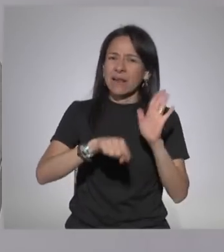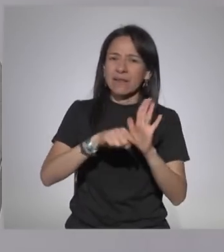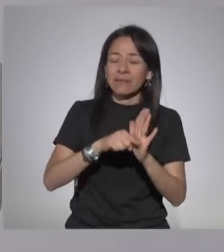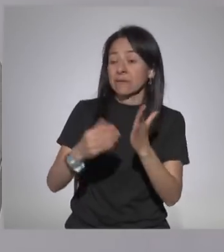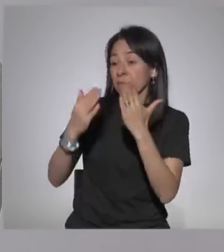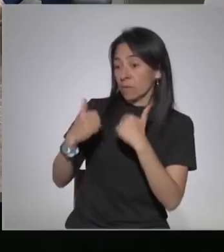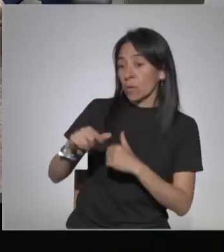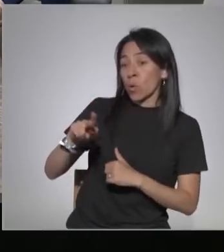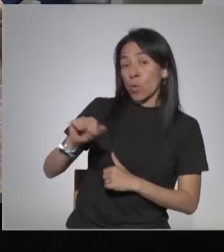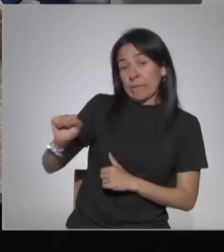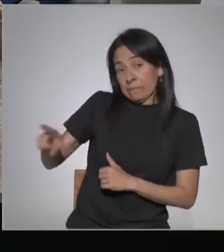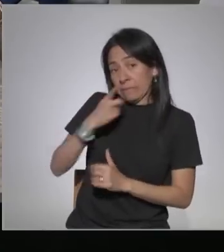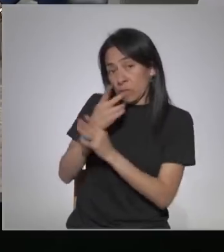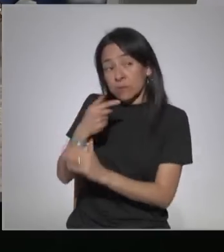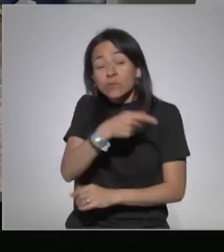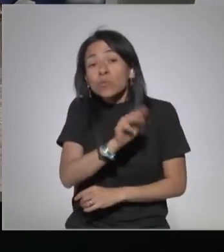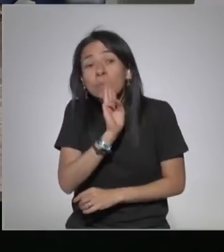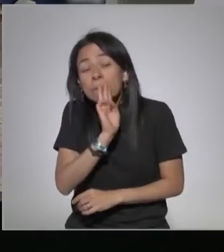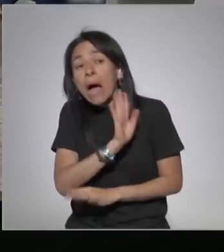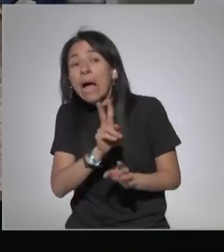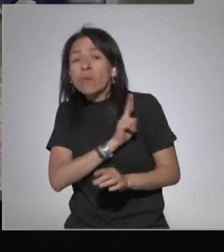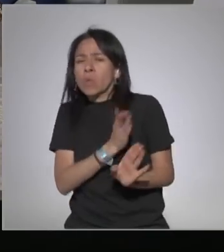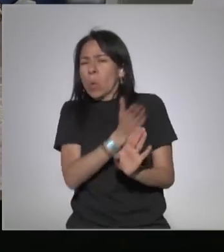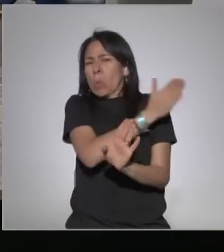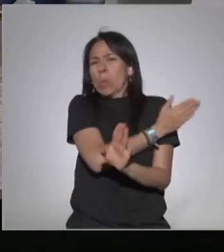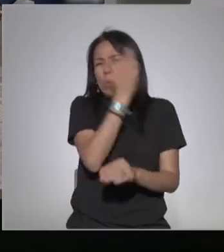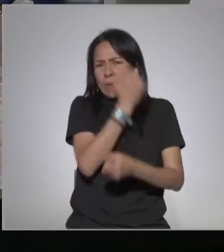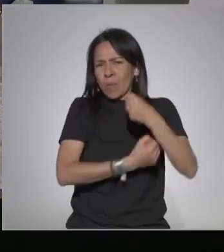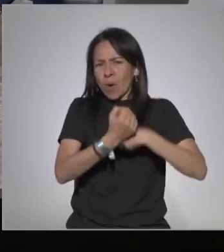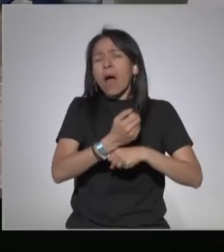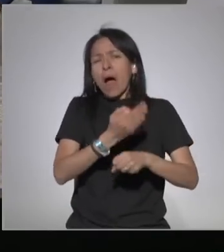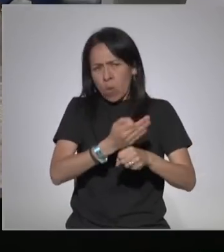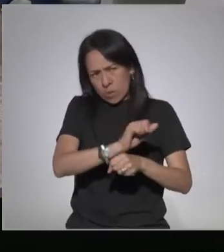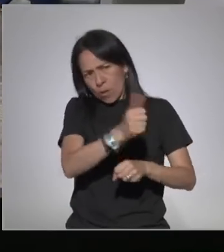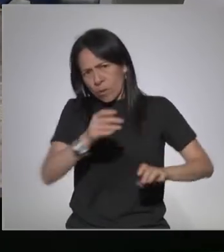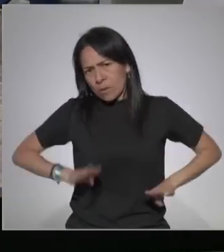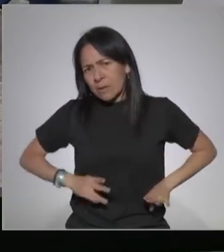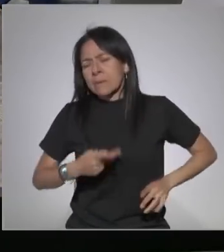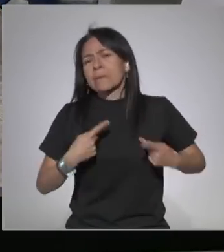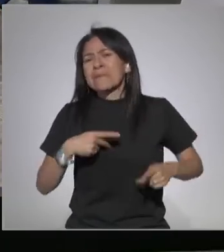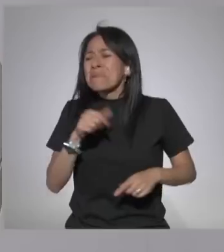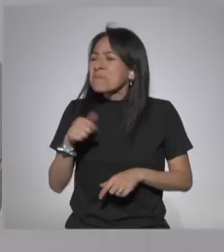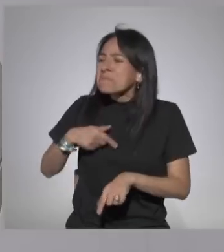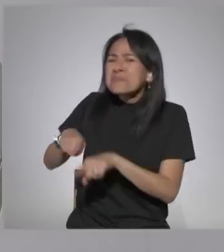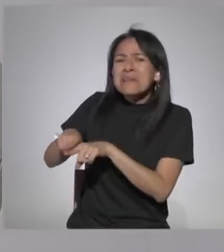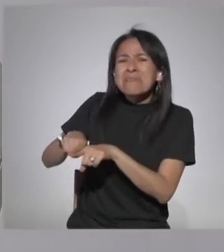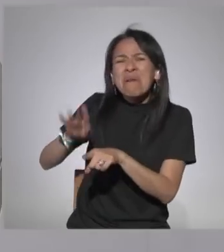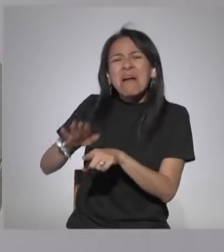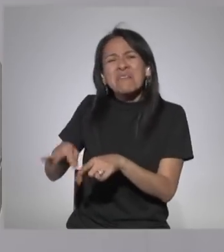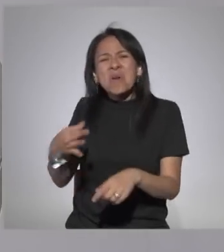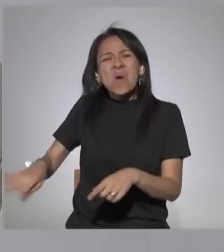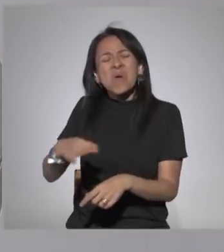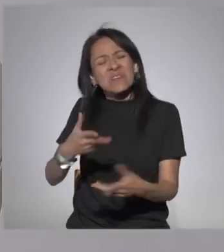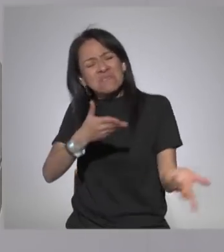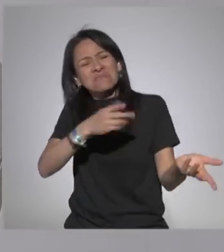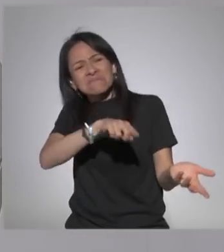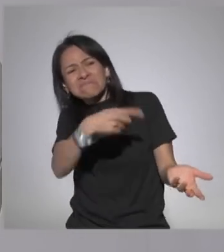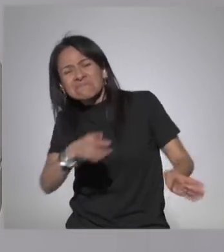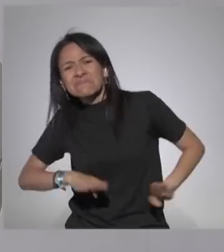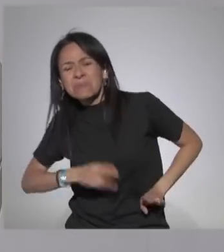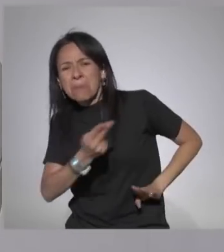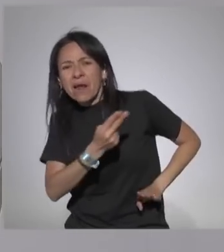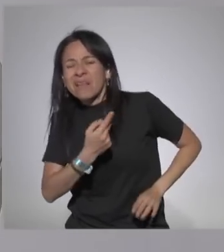años. Actualmente sale con alguien, pero mis hermanos son muy groseros con su pareja y eso a mi mamá le ha afectado mucho, al grado de que ha